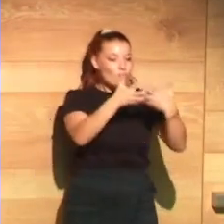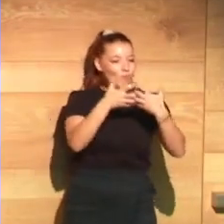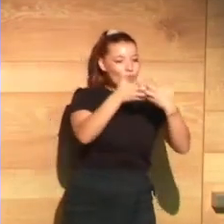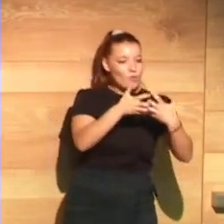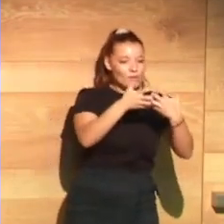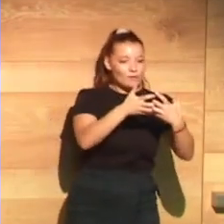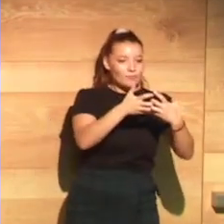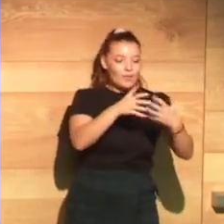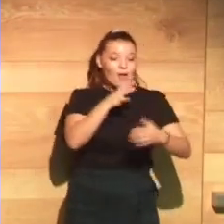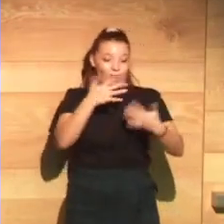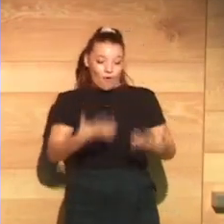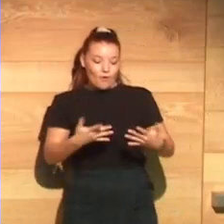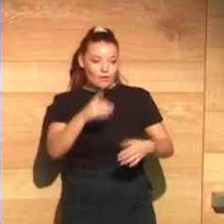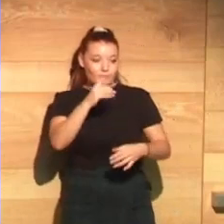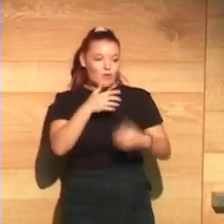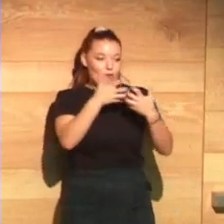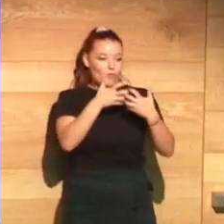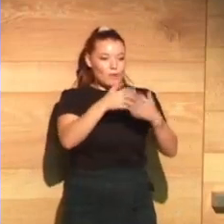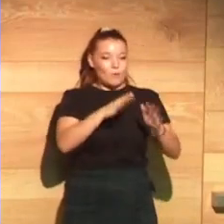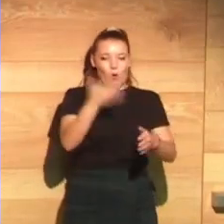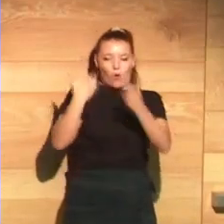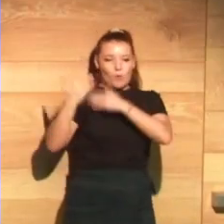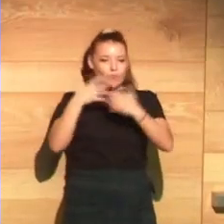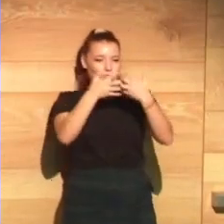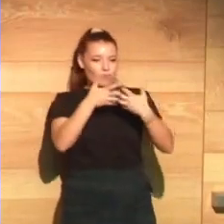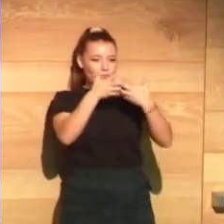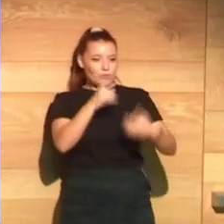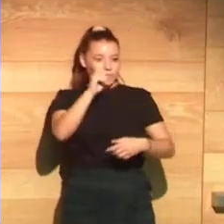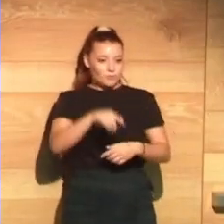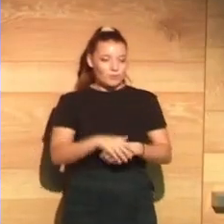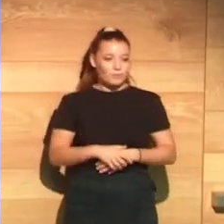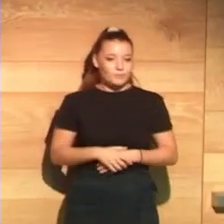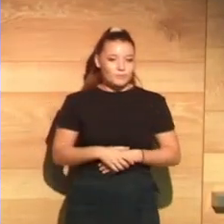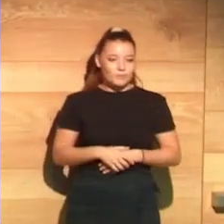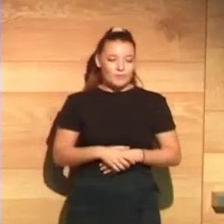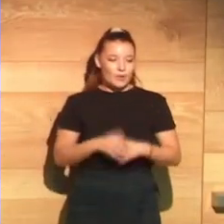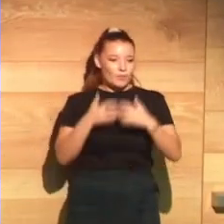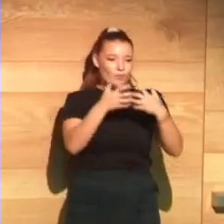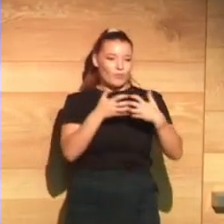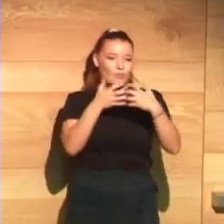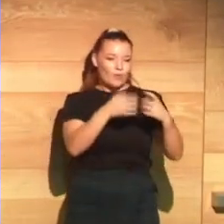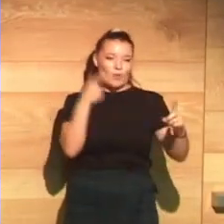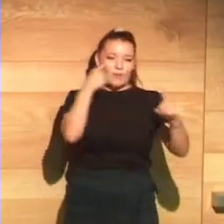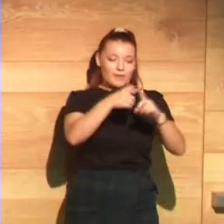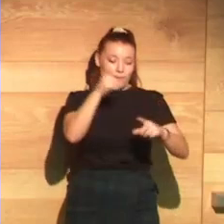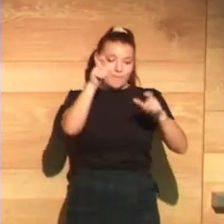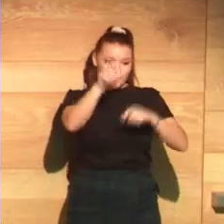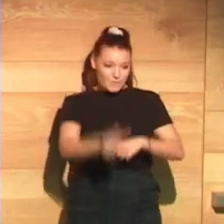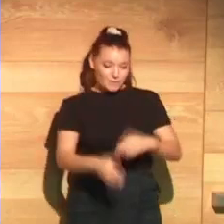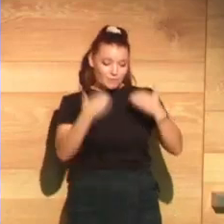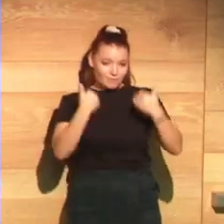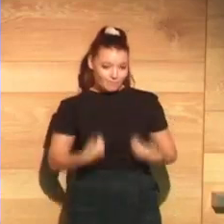luchar. A día de hoy seguimos luchando, pero en aquella época todavía más, contra viento y marea, por ser